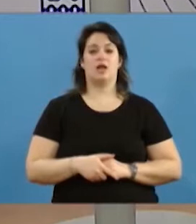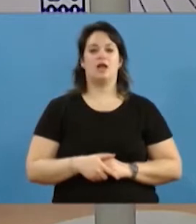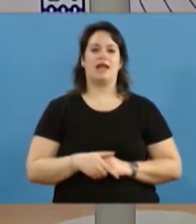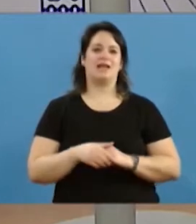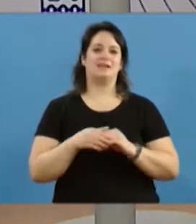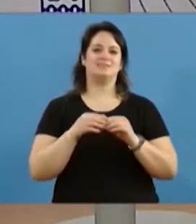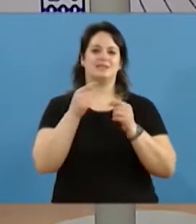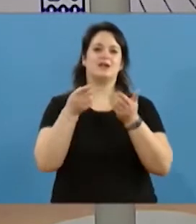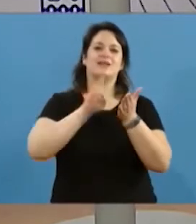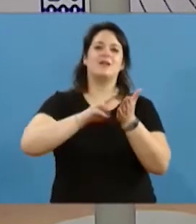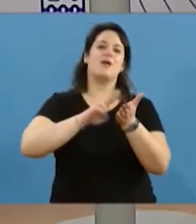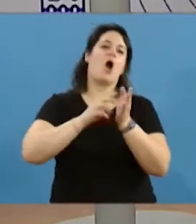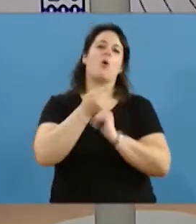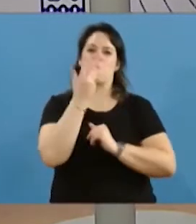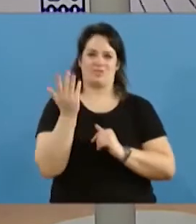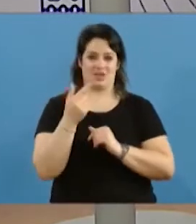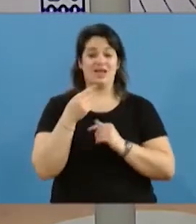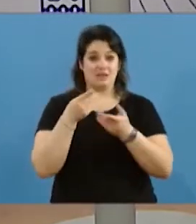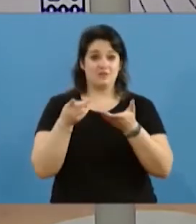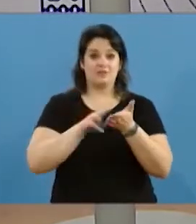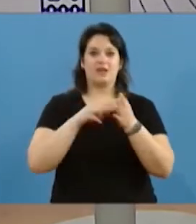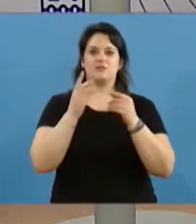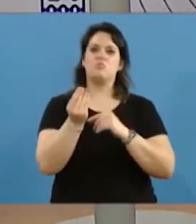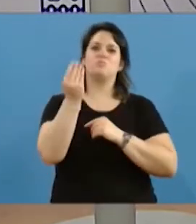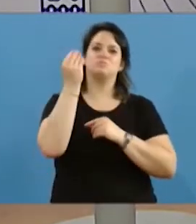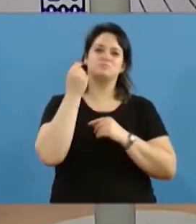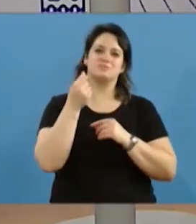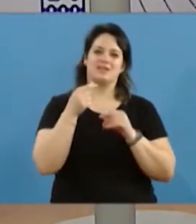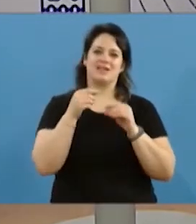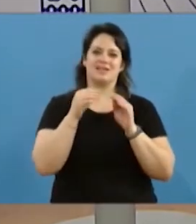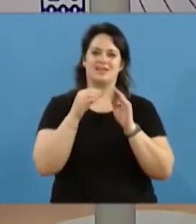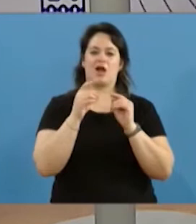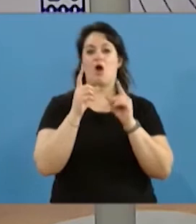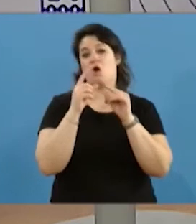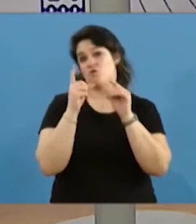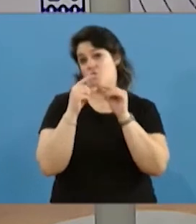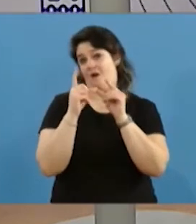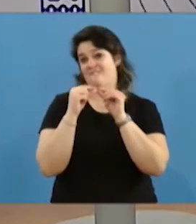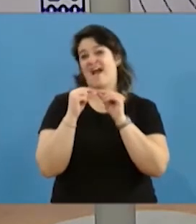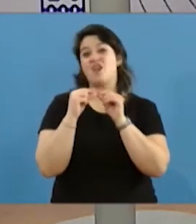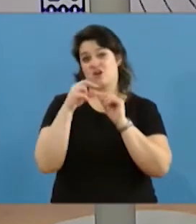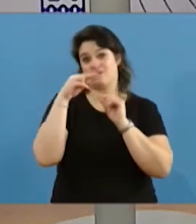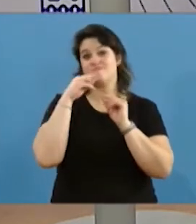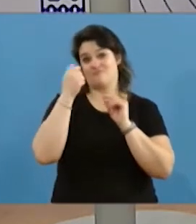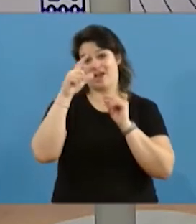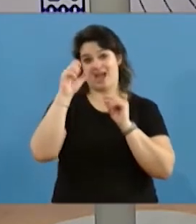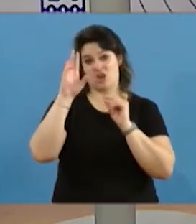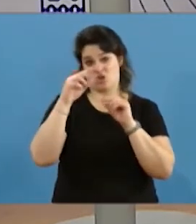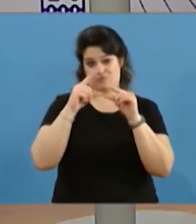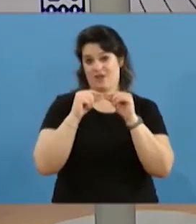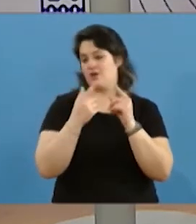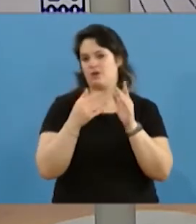Frecuencia absoluta. Bien. La frecuencia absoluta es el número de veces que aparece un determinado valor en un estudio